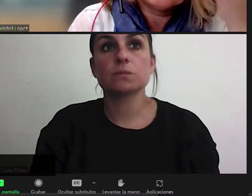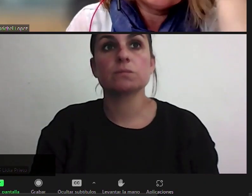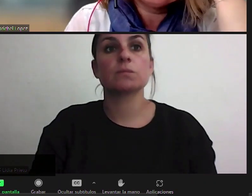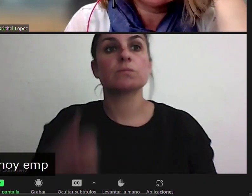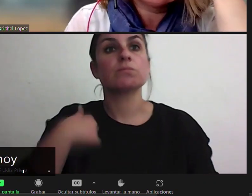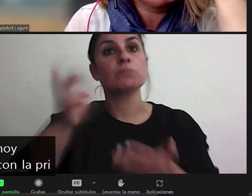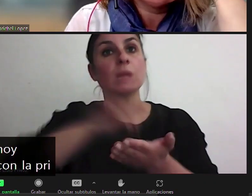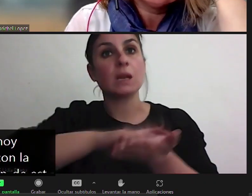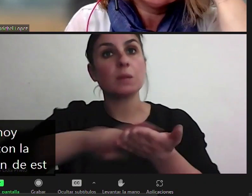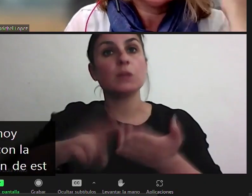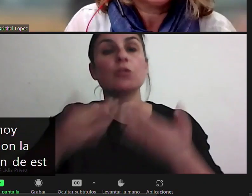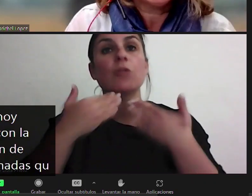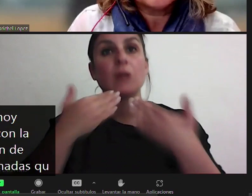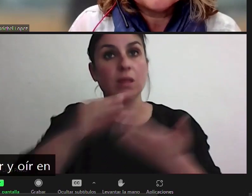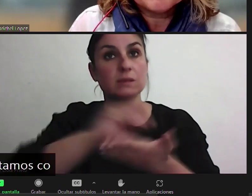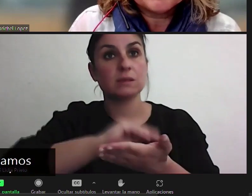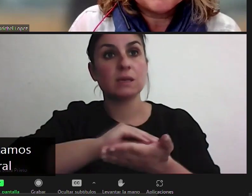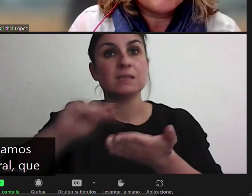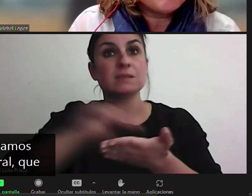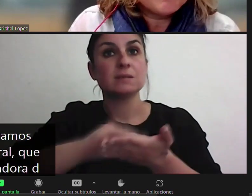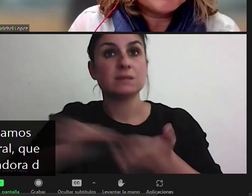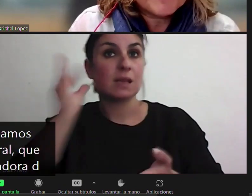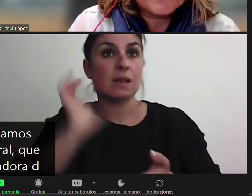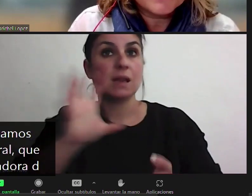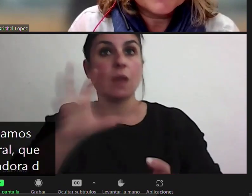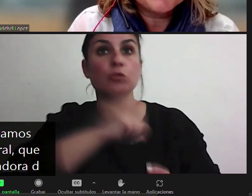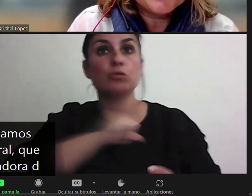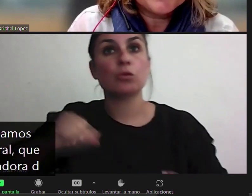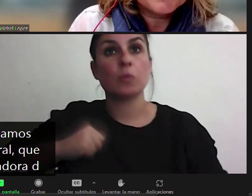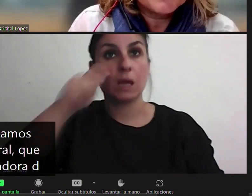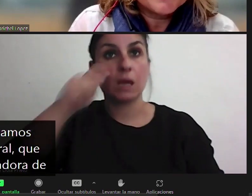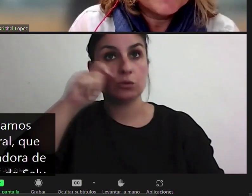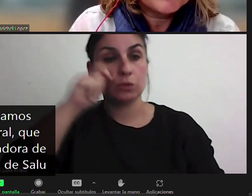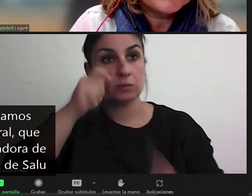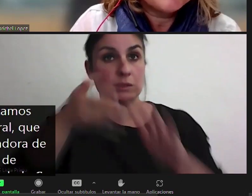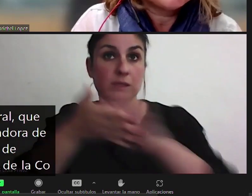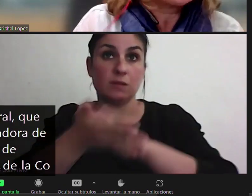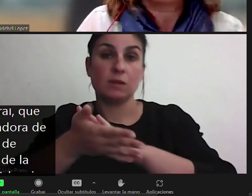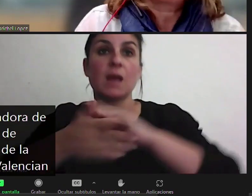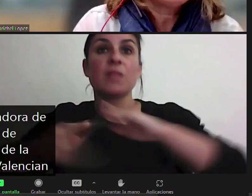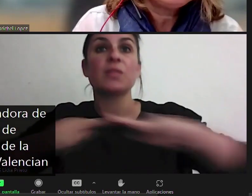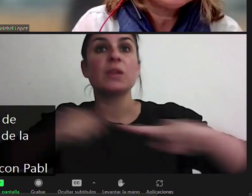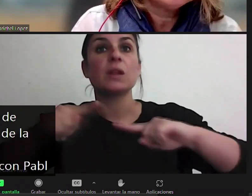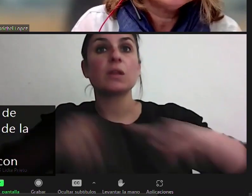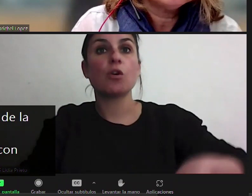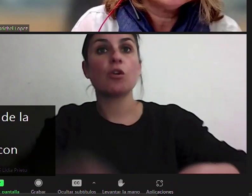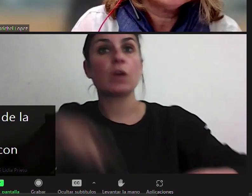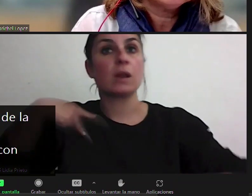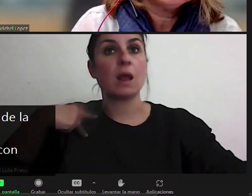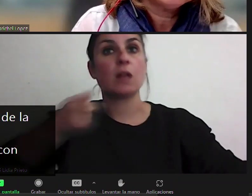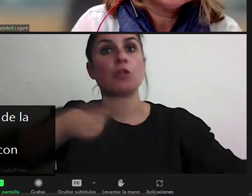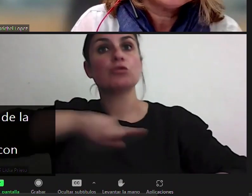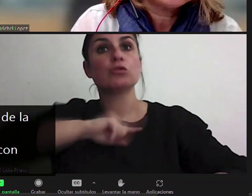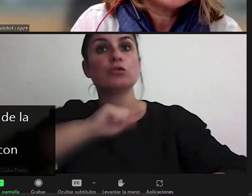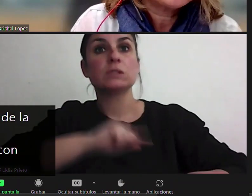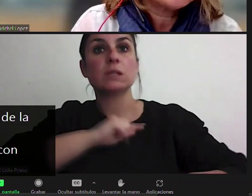a la Secretaría Autonómica de Turismo y a la Dirección General. Para nosotros es un placer, porque es ver que sí que